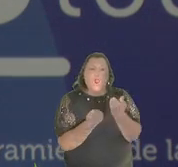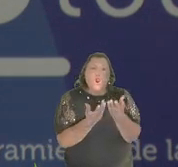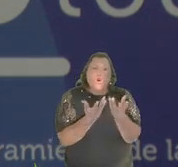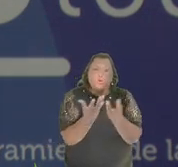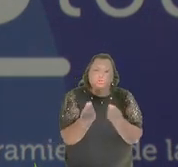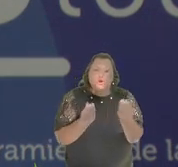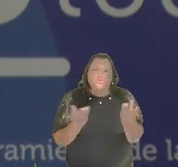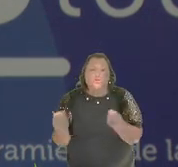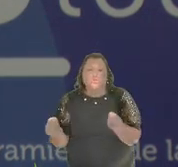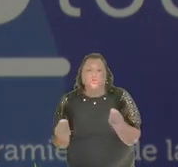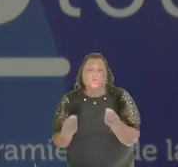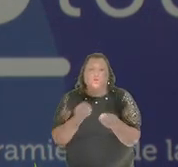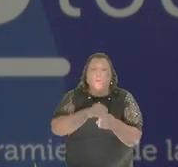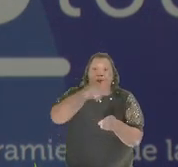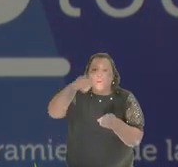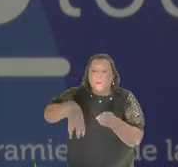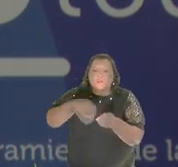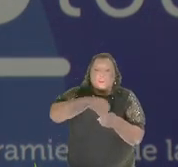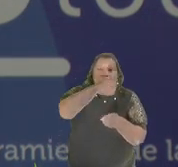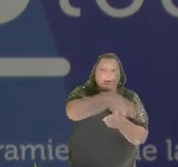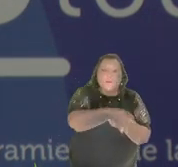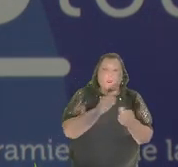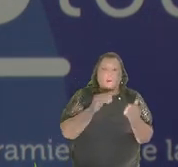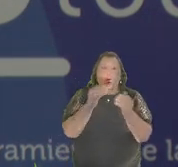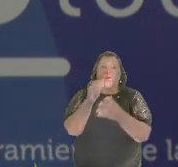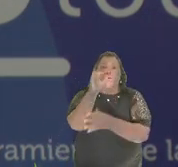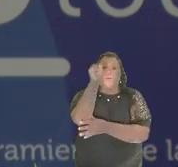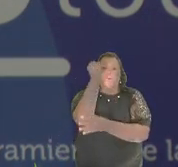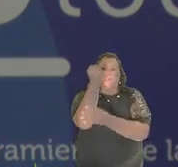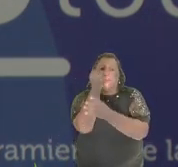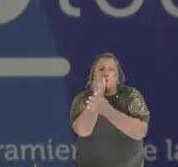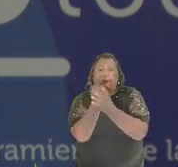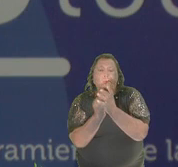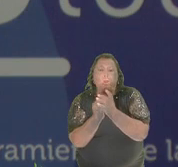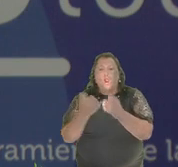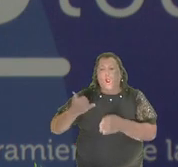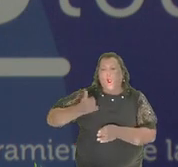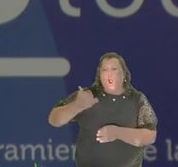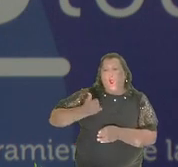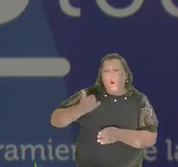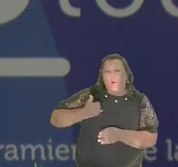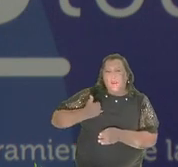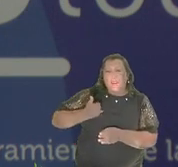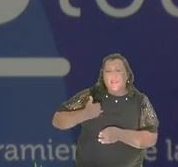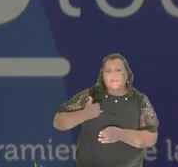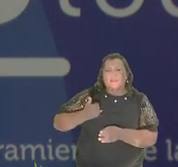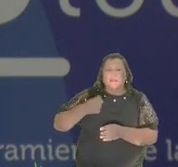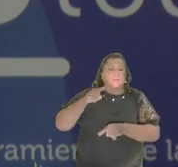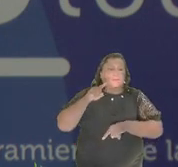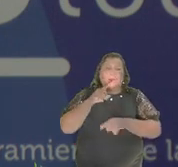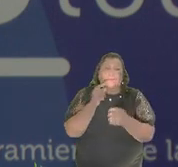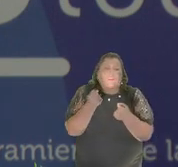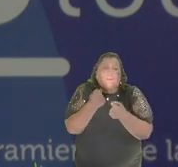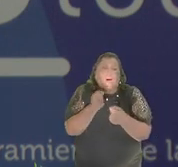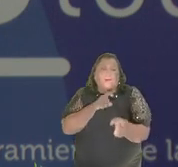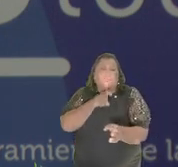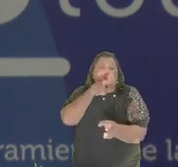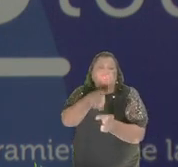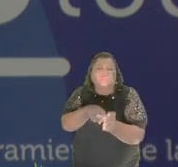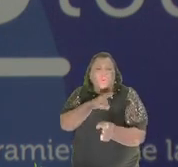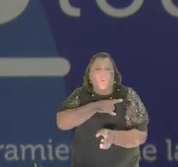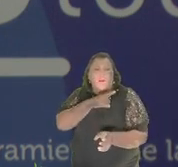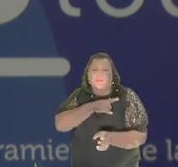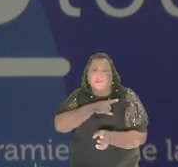venía dándose un descenso en el número de jóvenes, por decirlo así, con capacidad de acceder a la educación